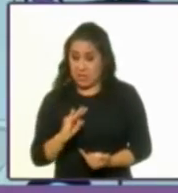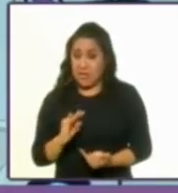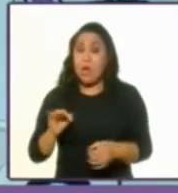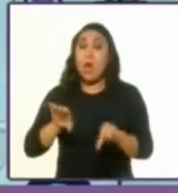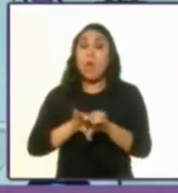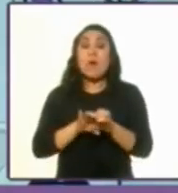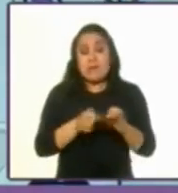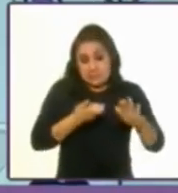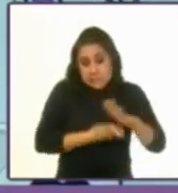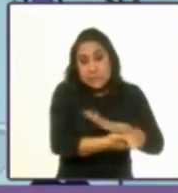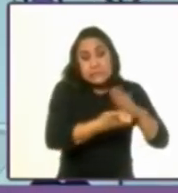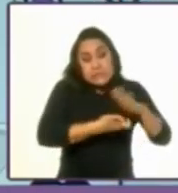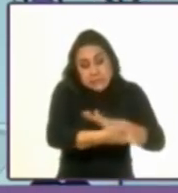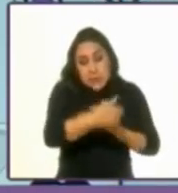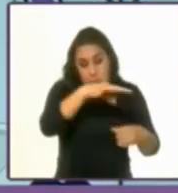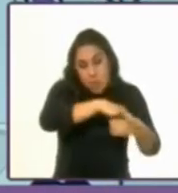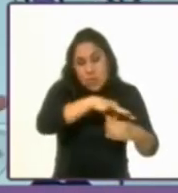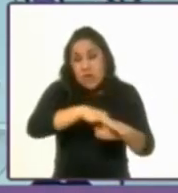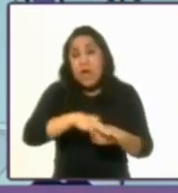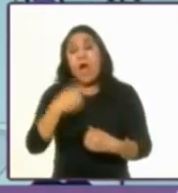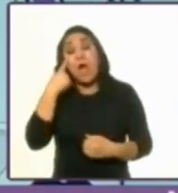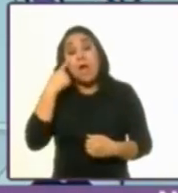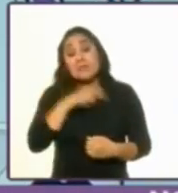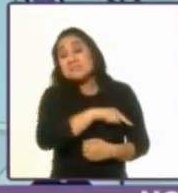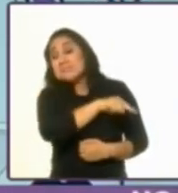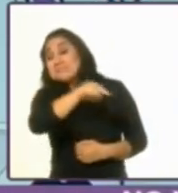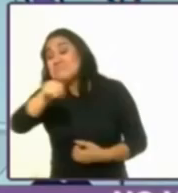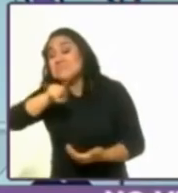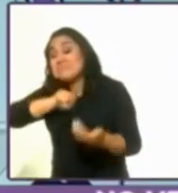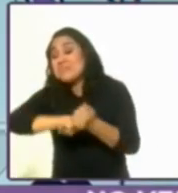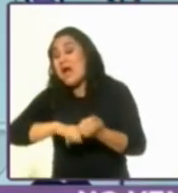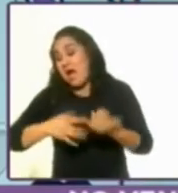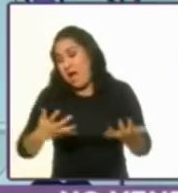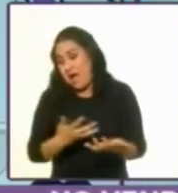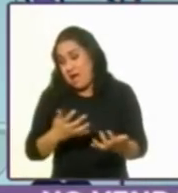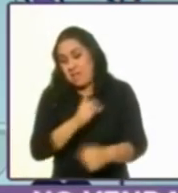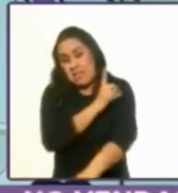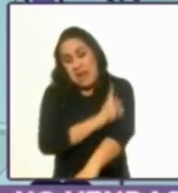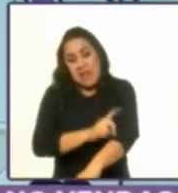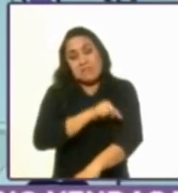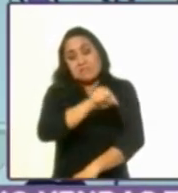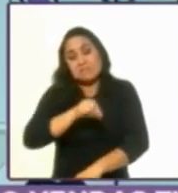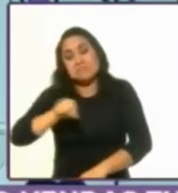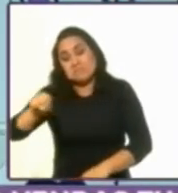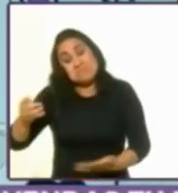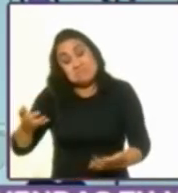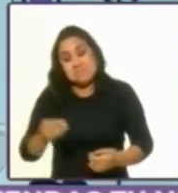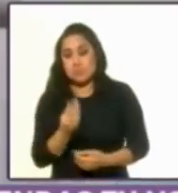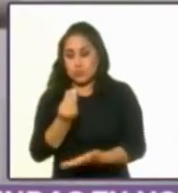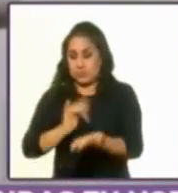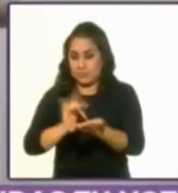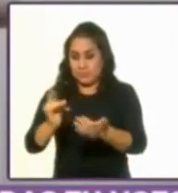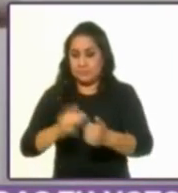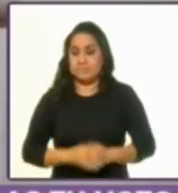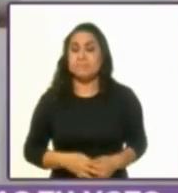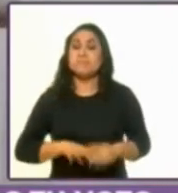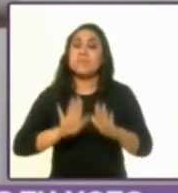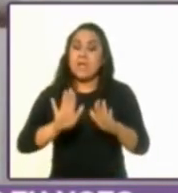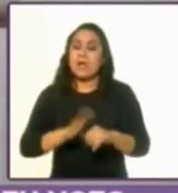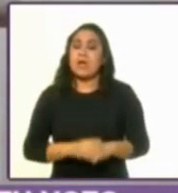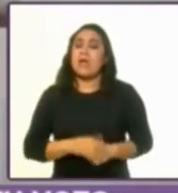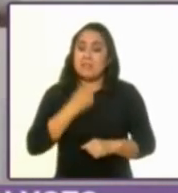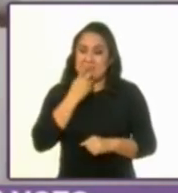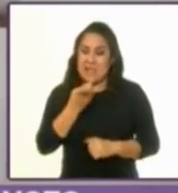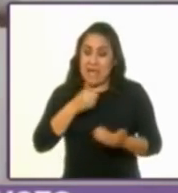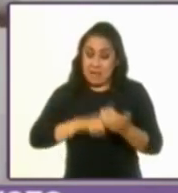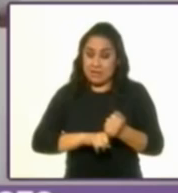votos que lo hace cada uno de ustedes en todas las delegaciones muchas gracias dicen que somos lo que